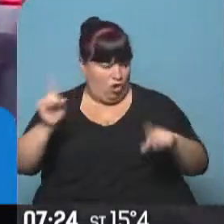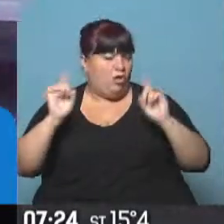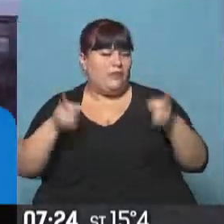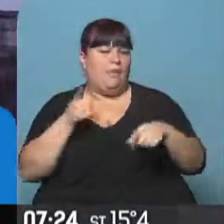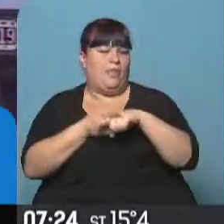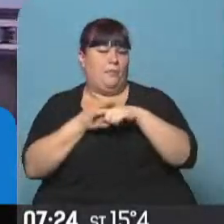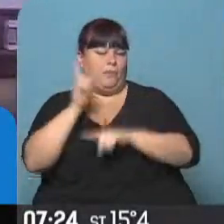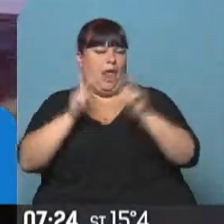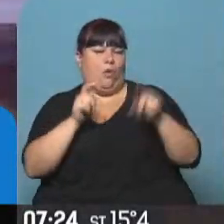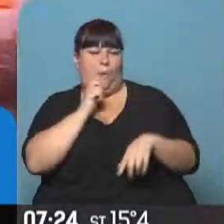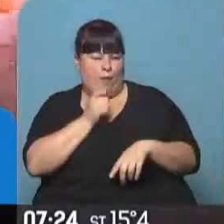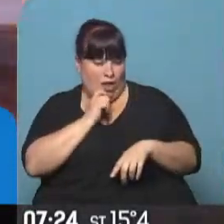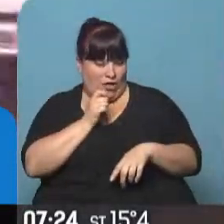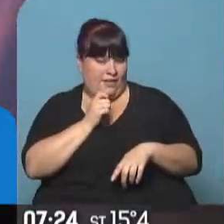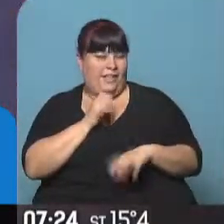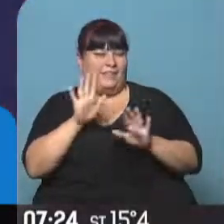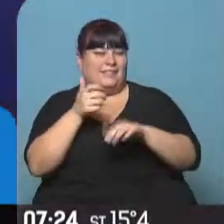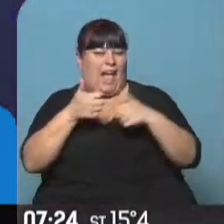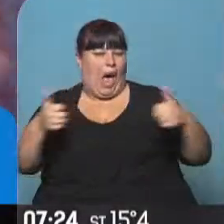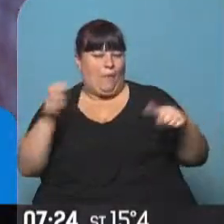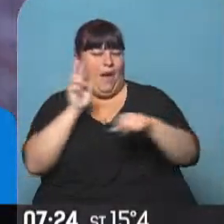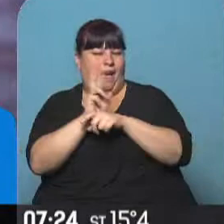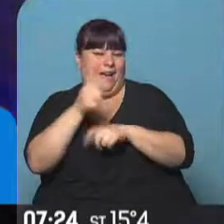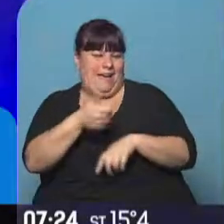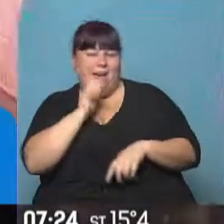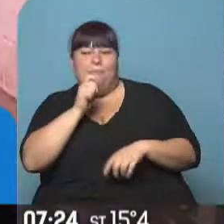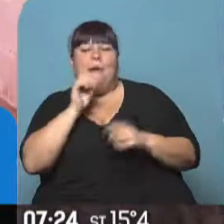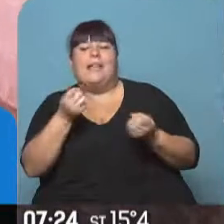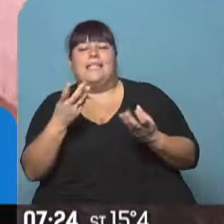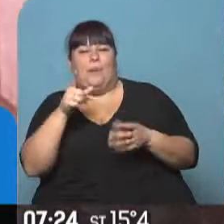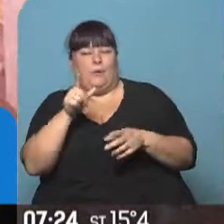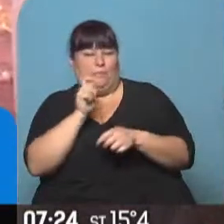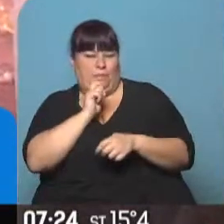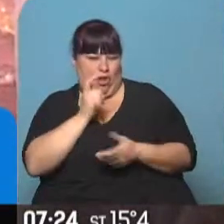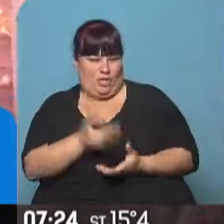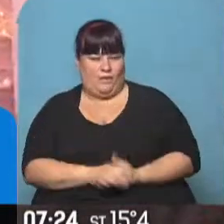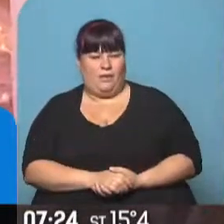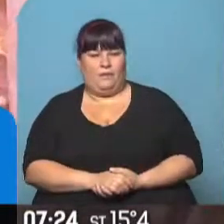incluso discutió con algunos periodistas que realizaban la respectiva cobertura para sus medios.